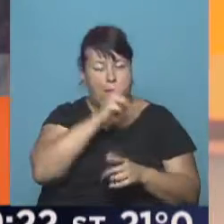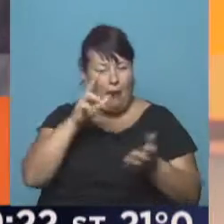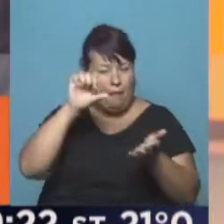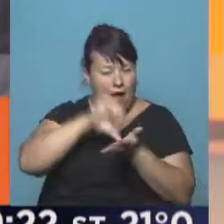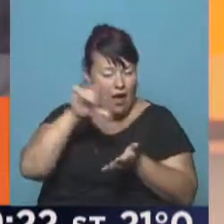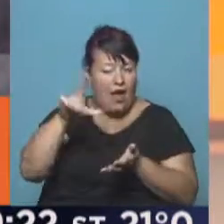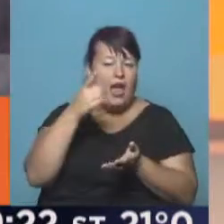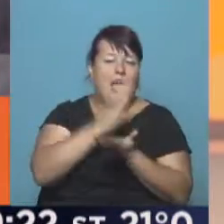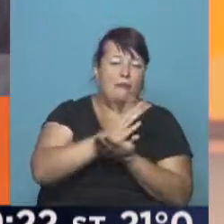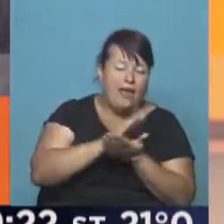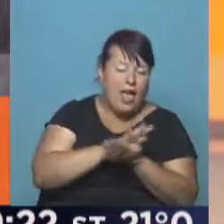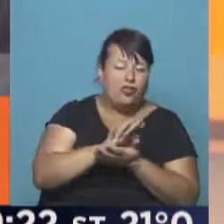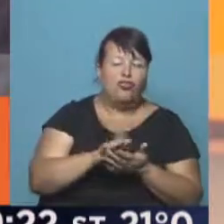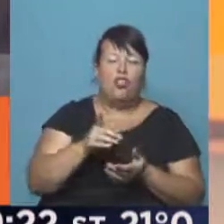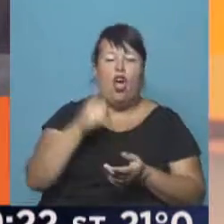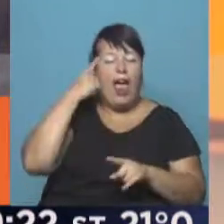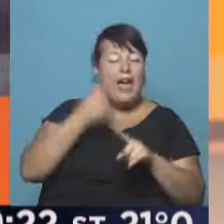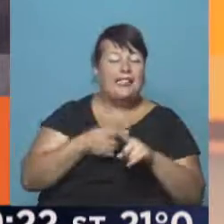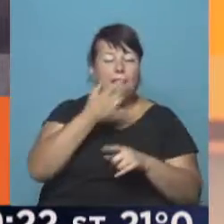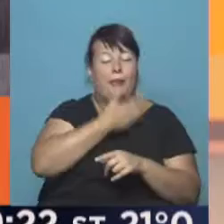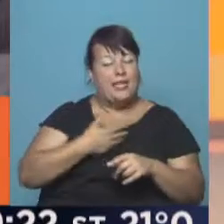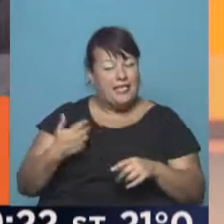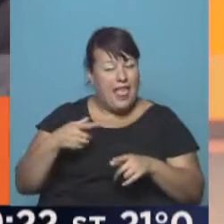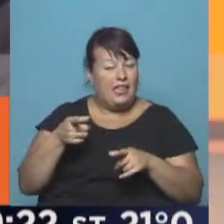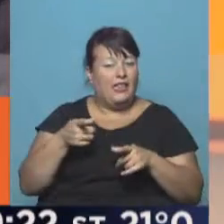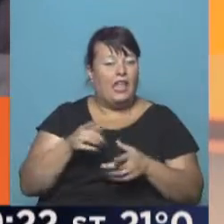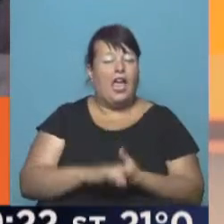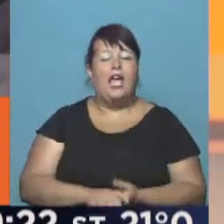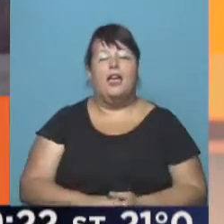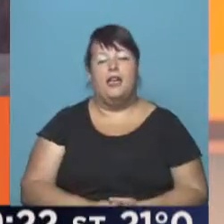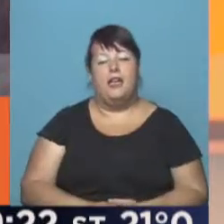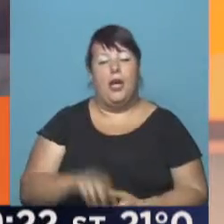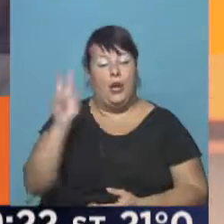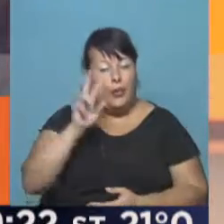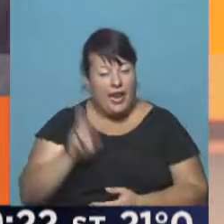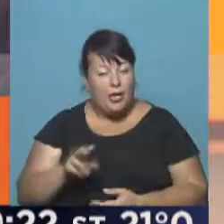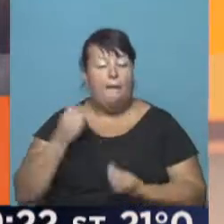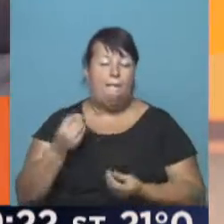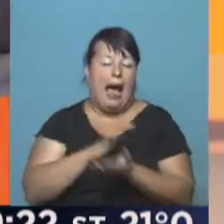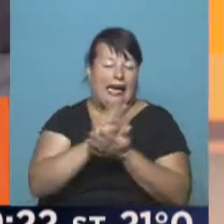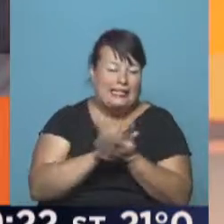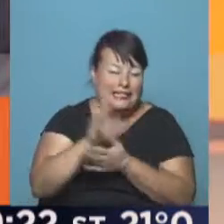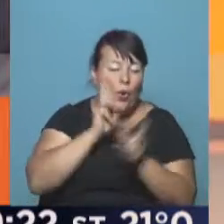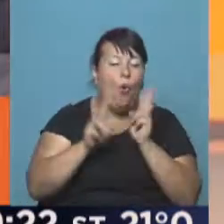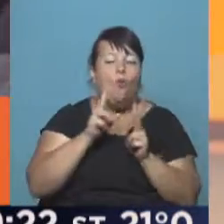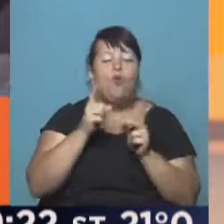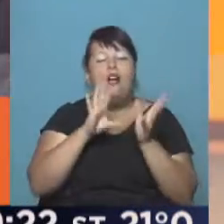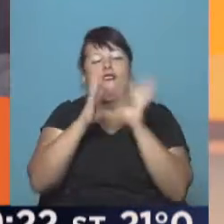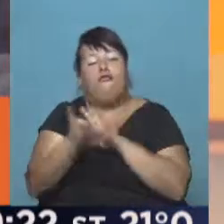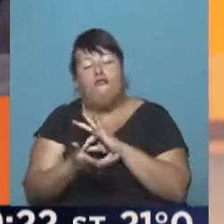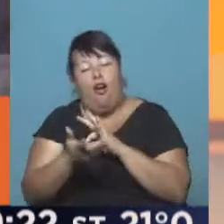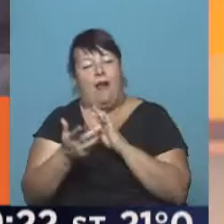hay mediaciones que hacen expresidentes en Venezuela, sí, para tratar de, por un